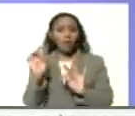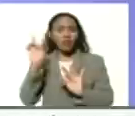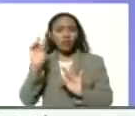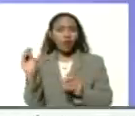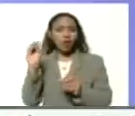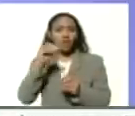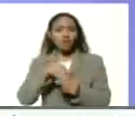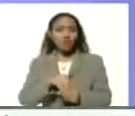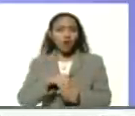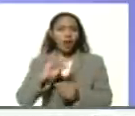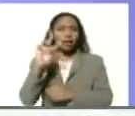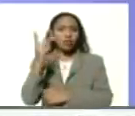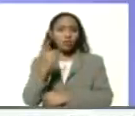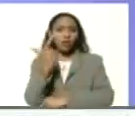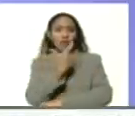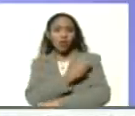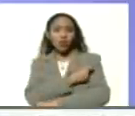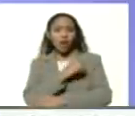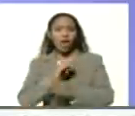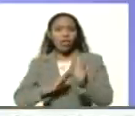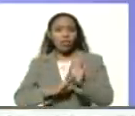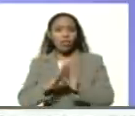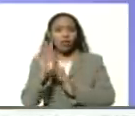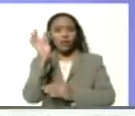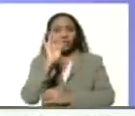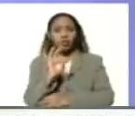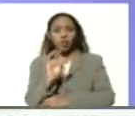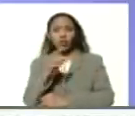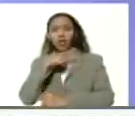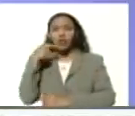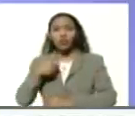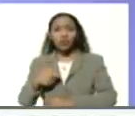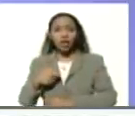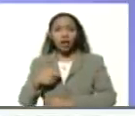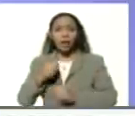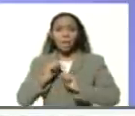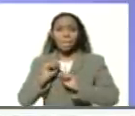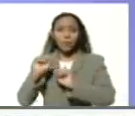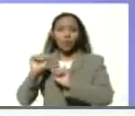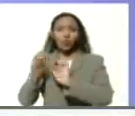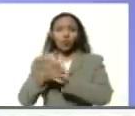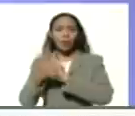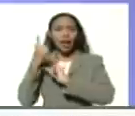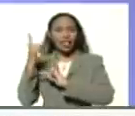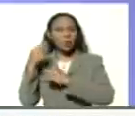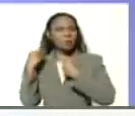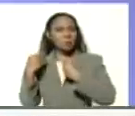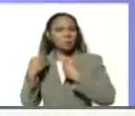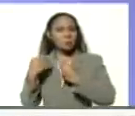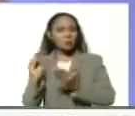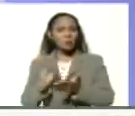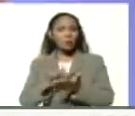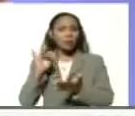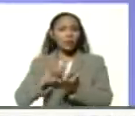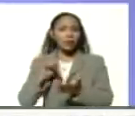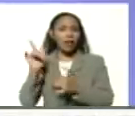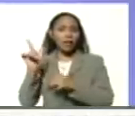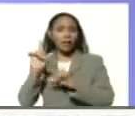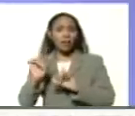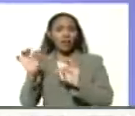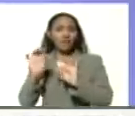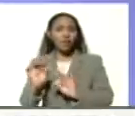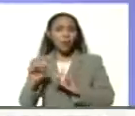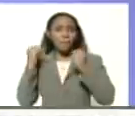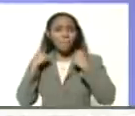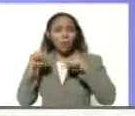incorporará la segunda vacuna desarrollada por la Federación de Rusia, la Epivac Corona, esto para participar también en esta fase de